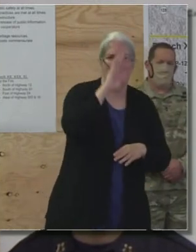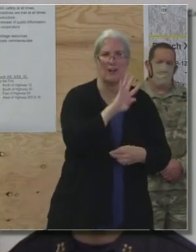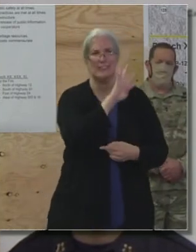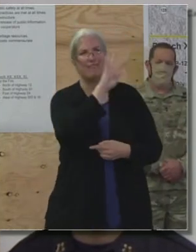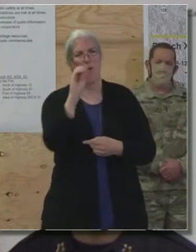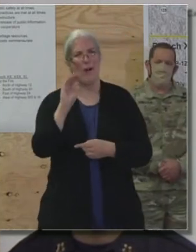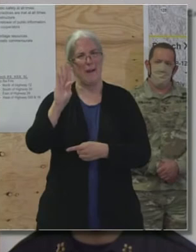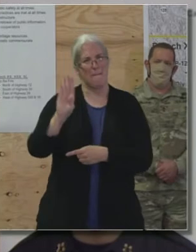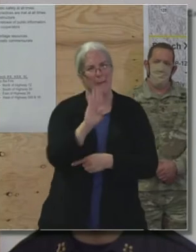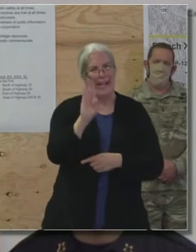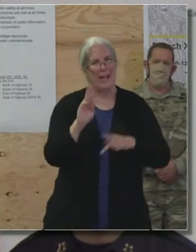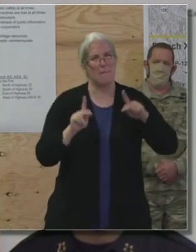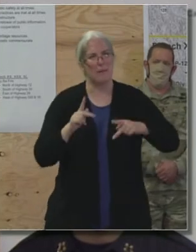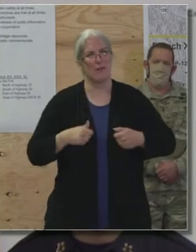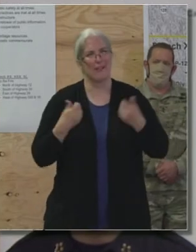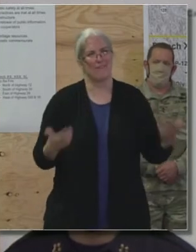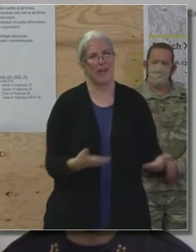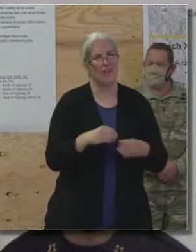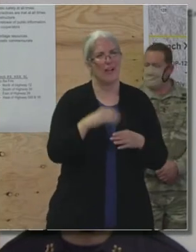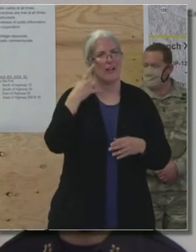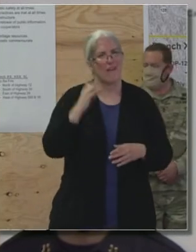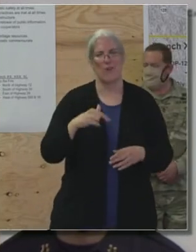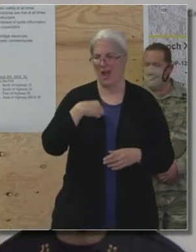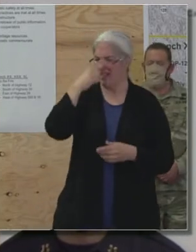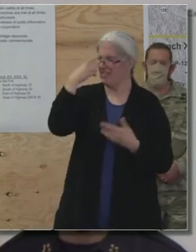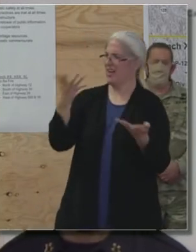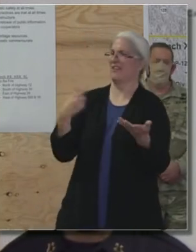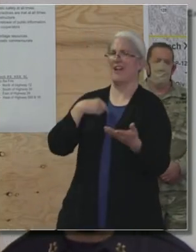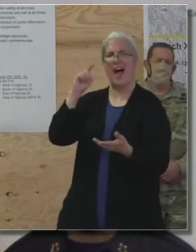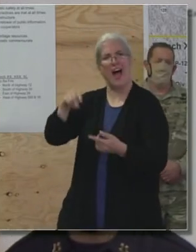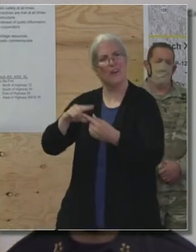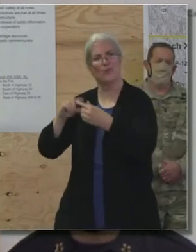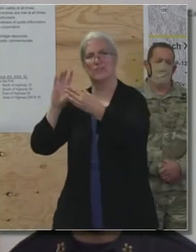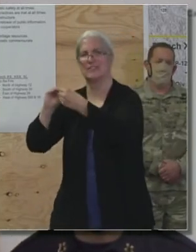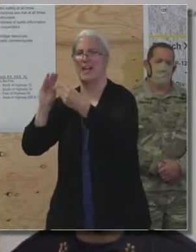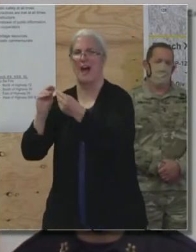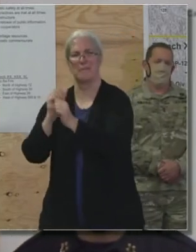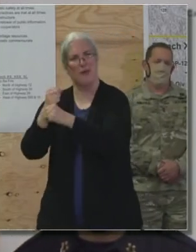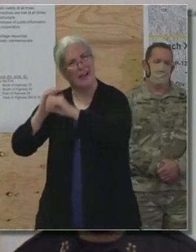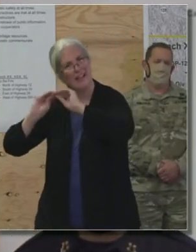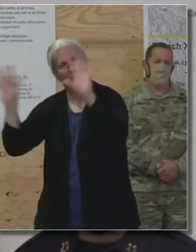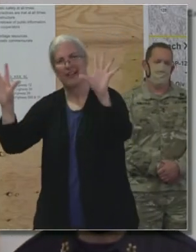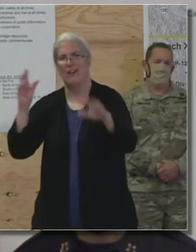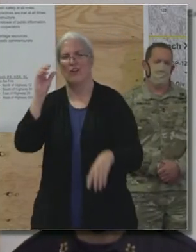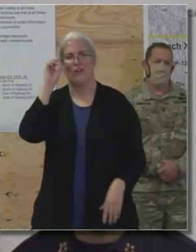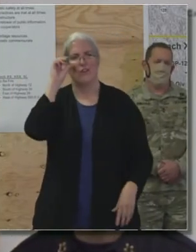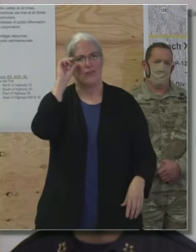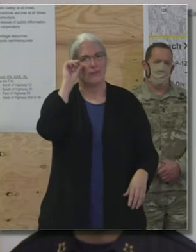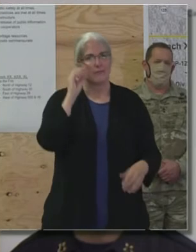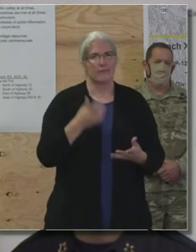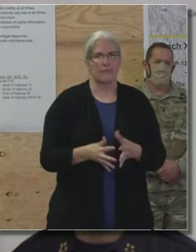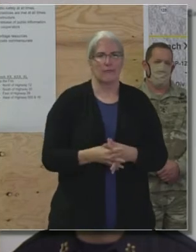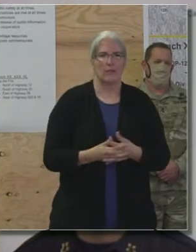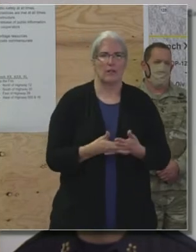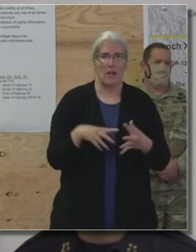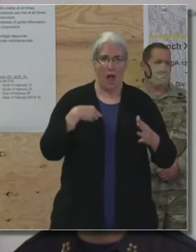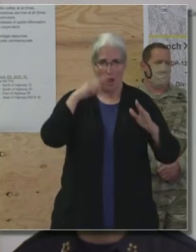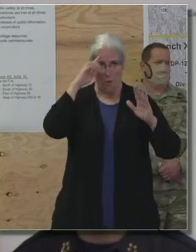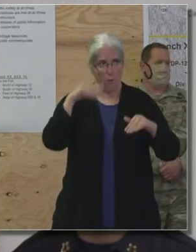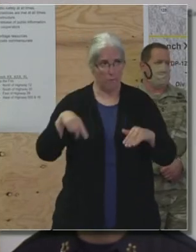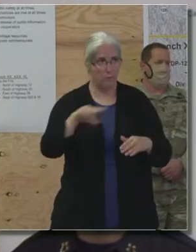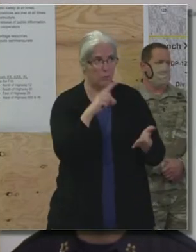aclarar eso me pareció necesario bajo las circunstancias pero también me pareció necesario esta mañana y espero que hayan